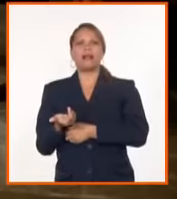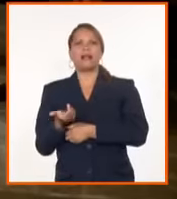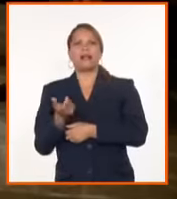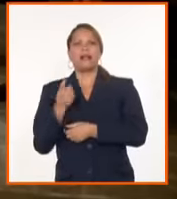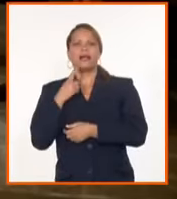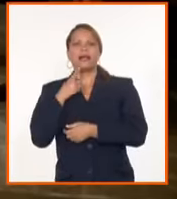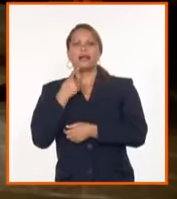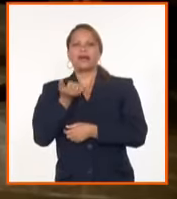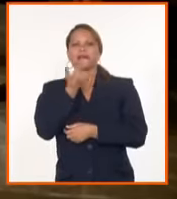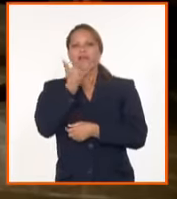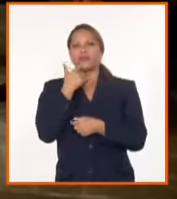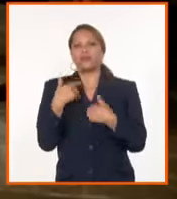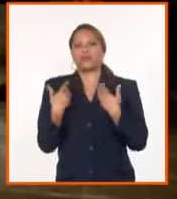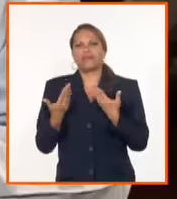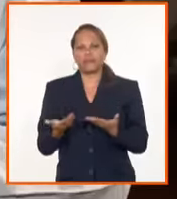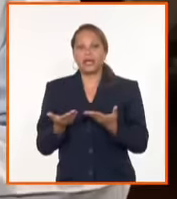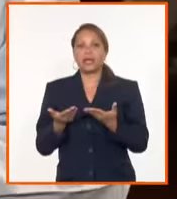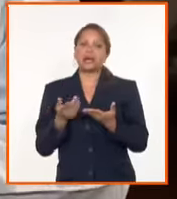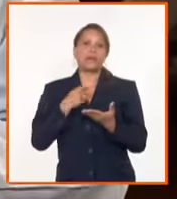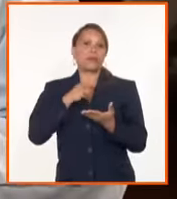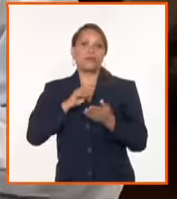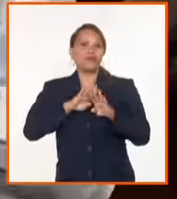influyeron, y aunque lo hubiéramos hecho todo bien,